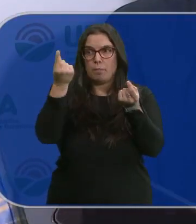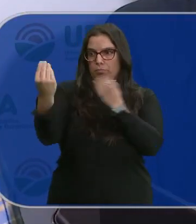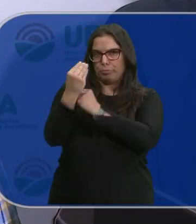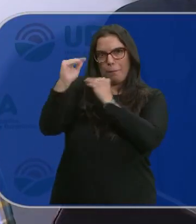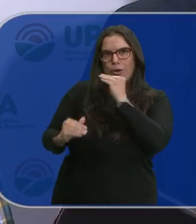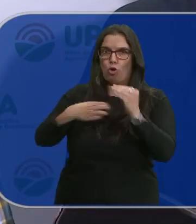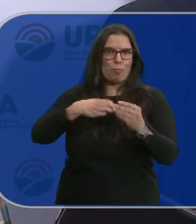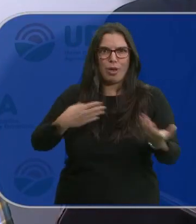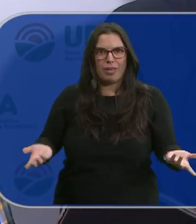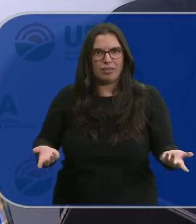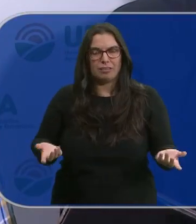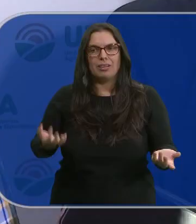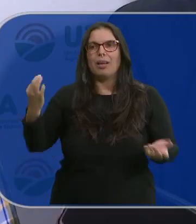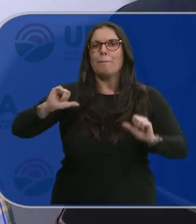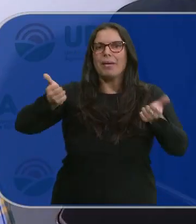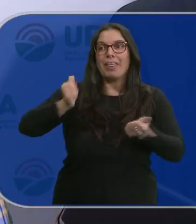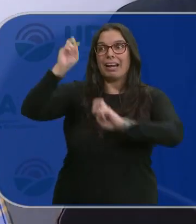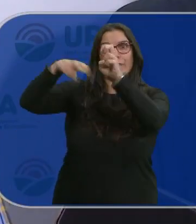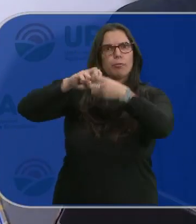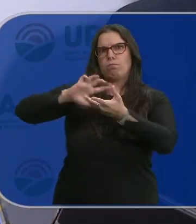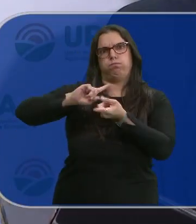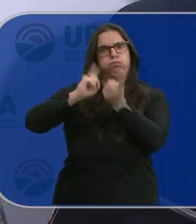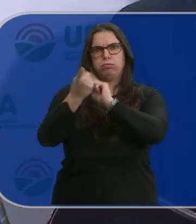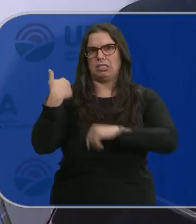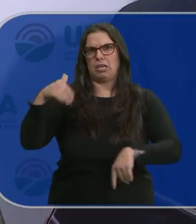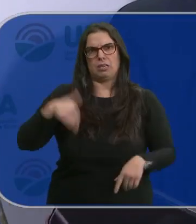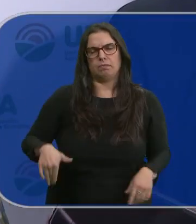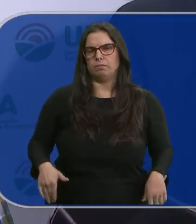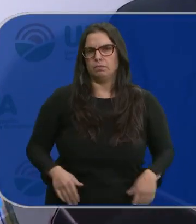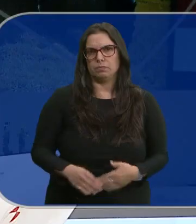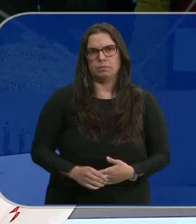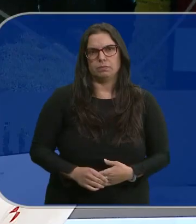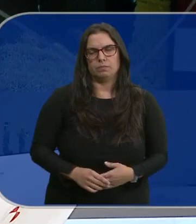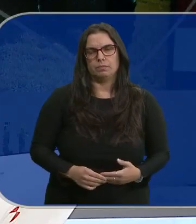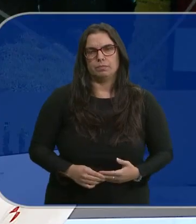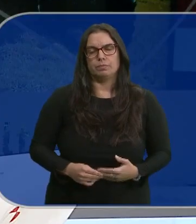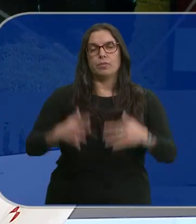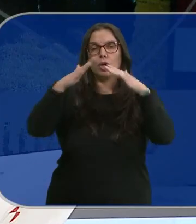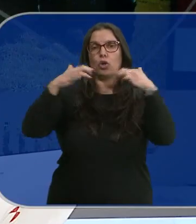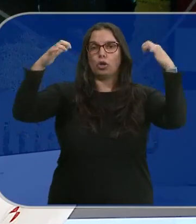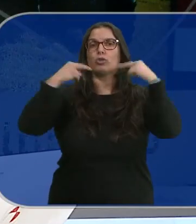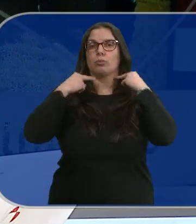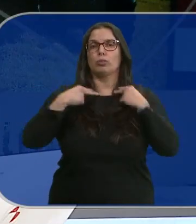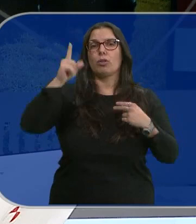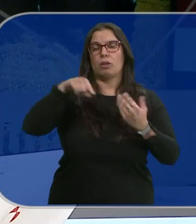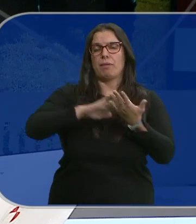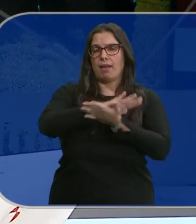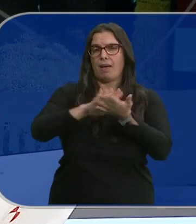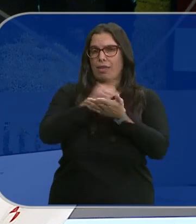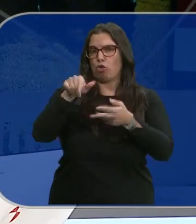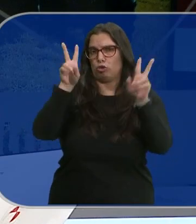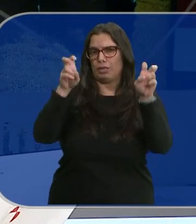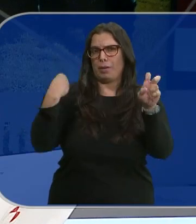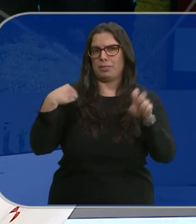dinero. Empecemos a modificar esta reforma de la PAC que está puesta encima de la mesa. En el Congreso de los Diputados también se ha hablado hoy